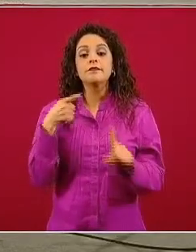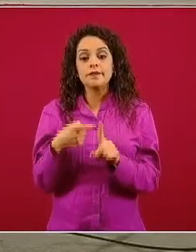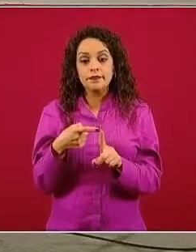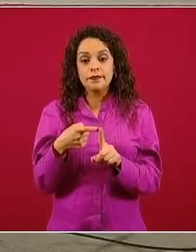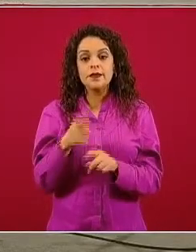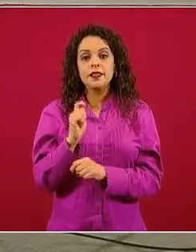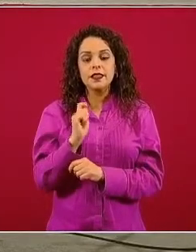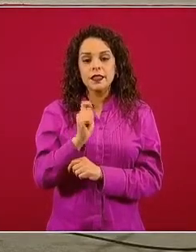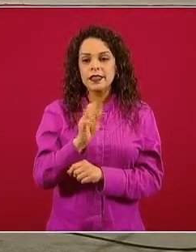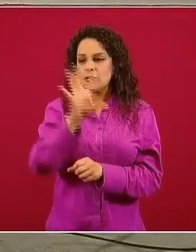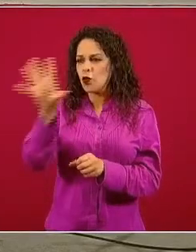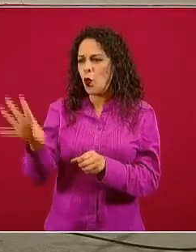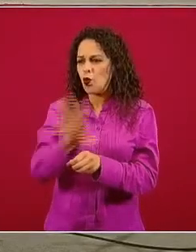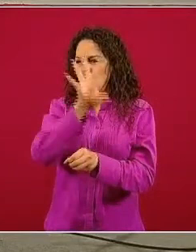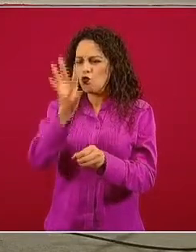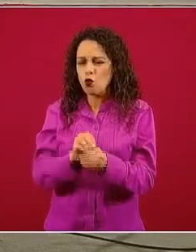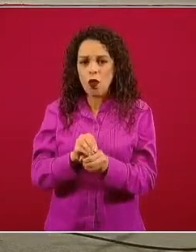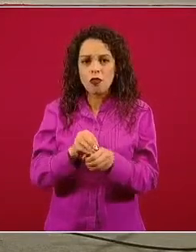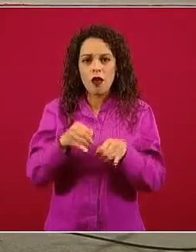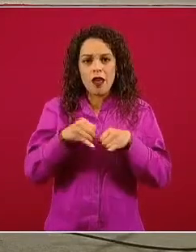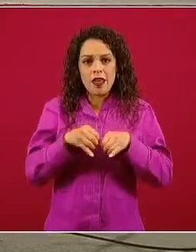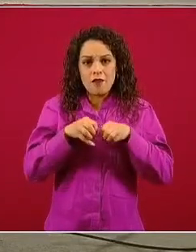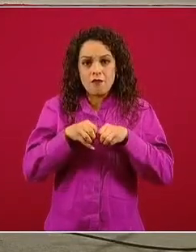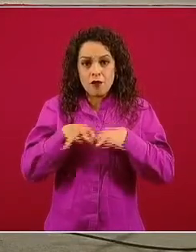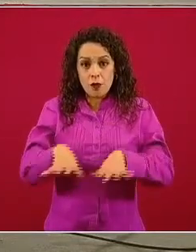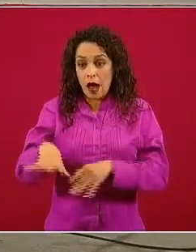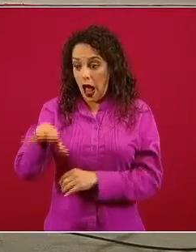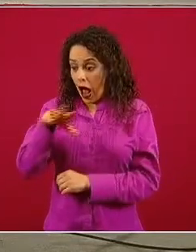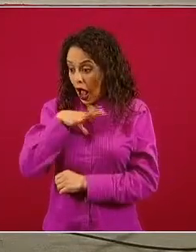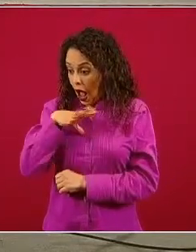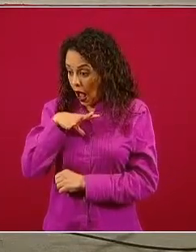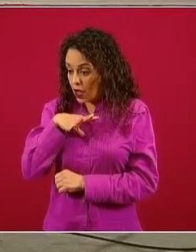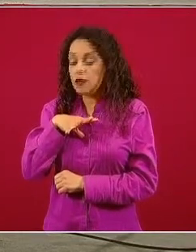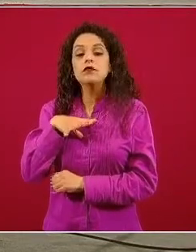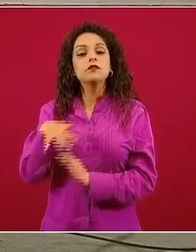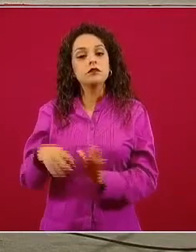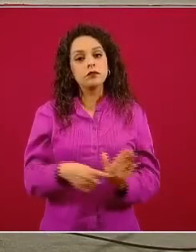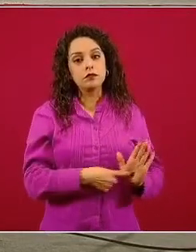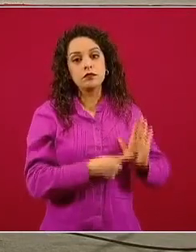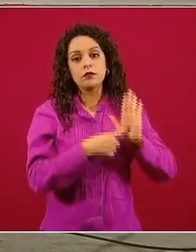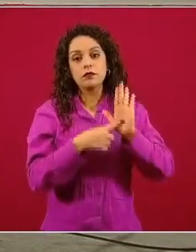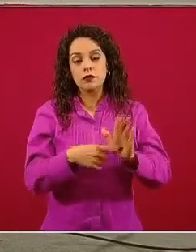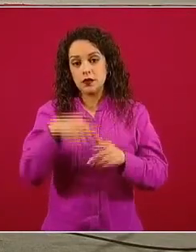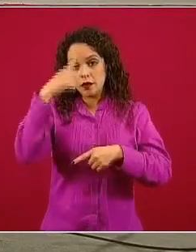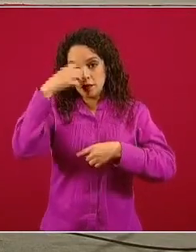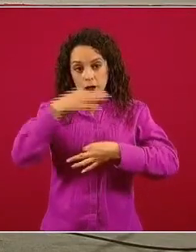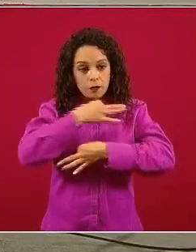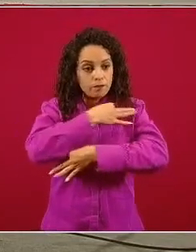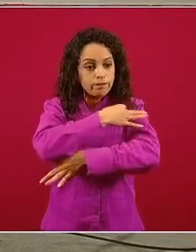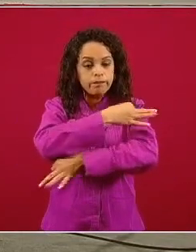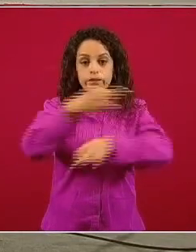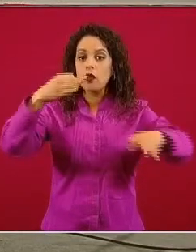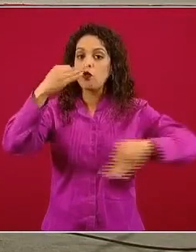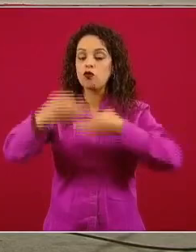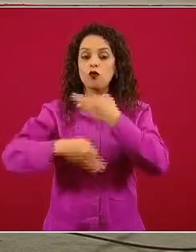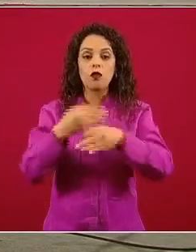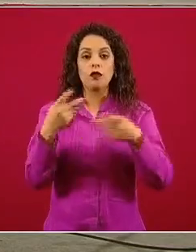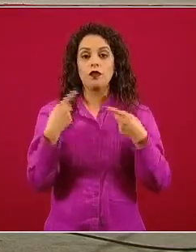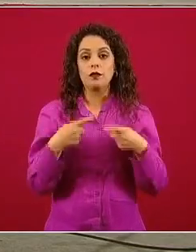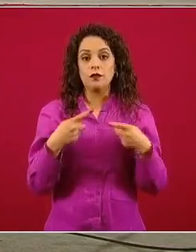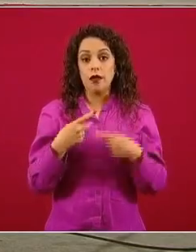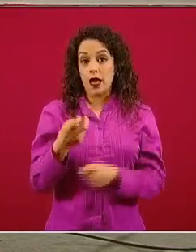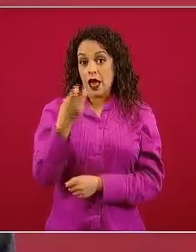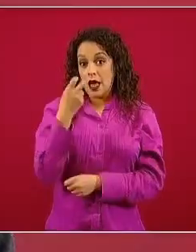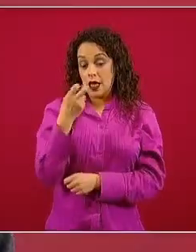toda la información que se tenga, que se conozca, sea del conocimiento público. Ese ha sido uno de